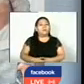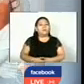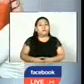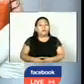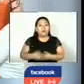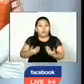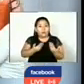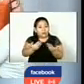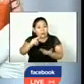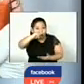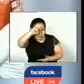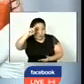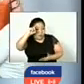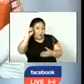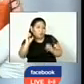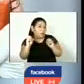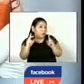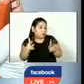darles oportunidades de trabajo.